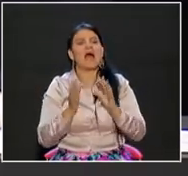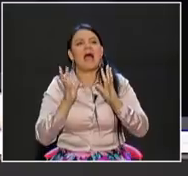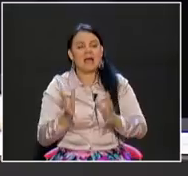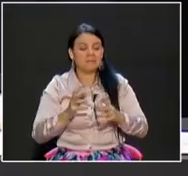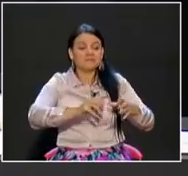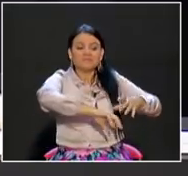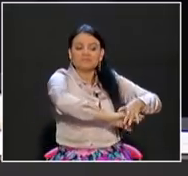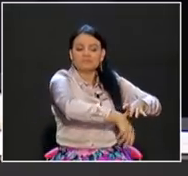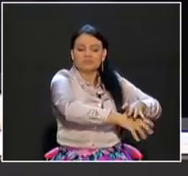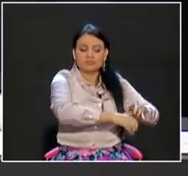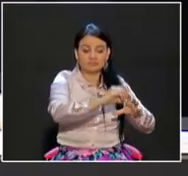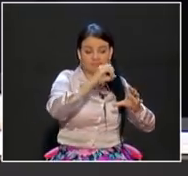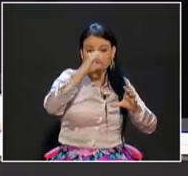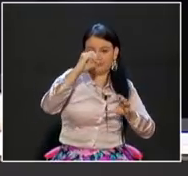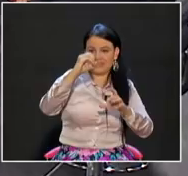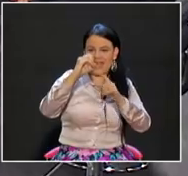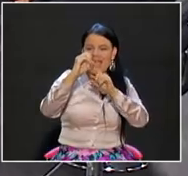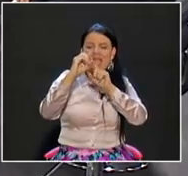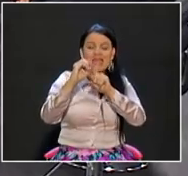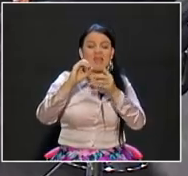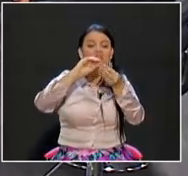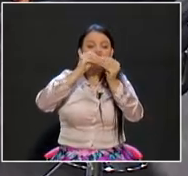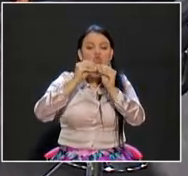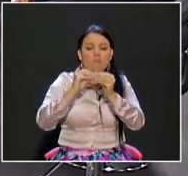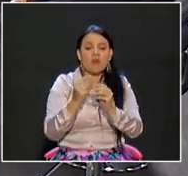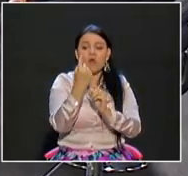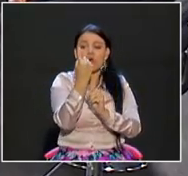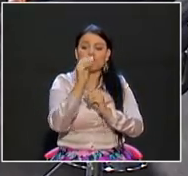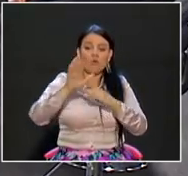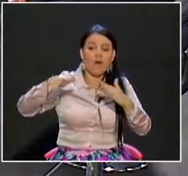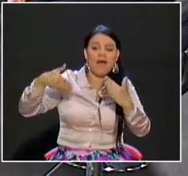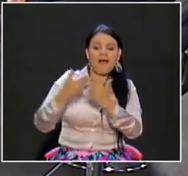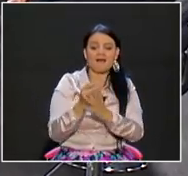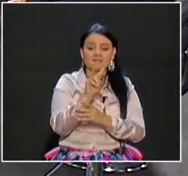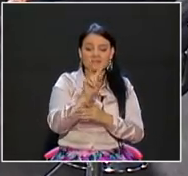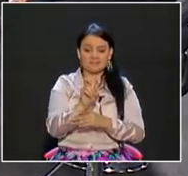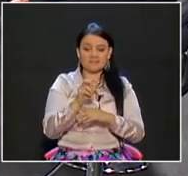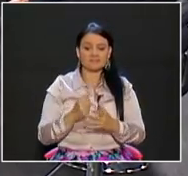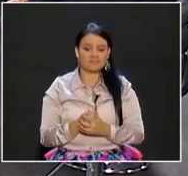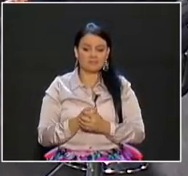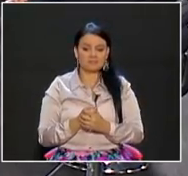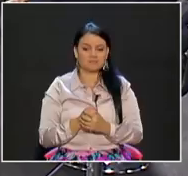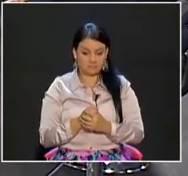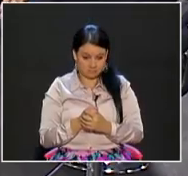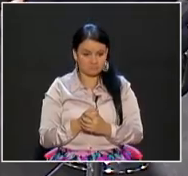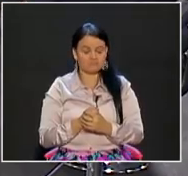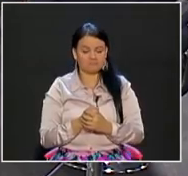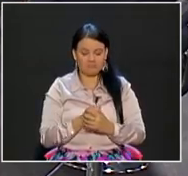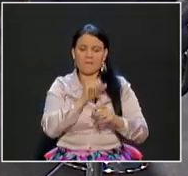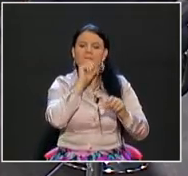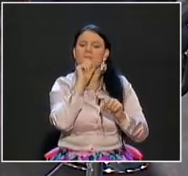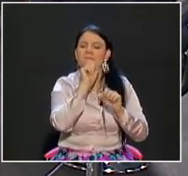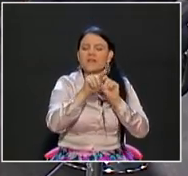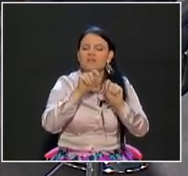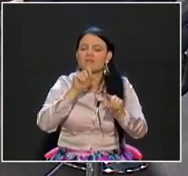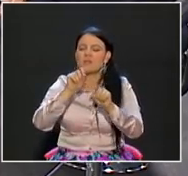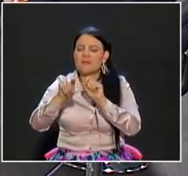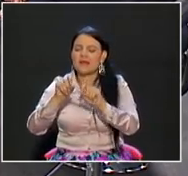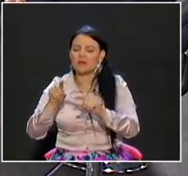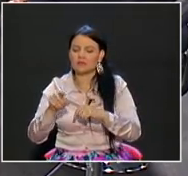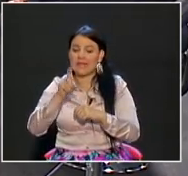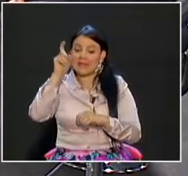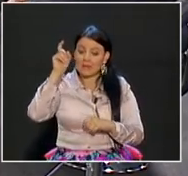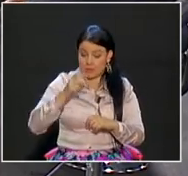con un número del 1 al 7 y cada número corresponde a una pregunta para responder a esa pregunta